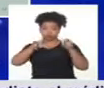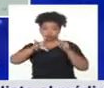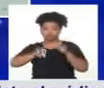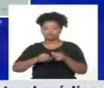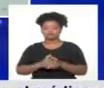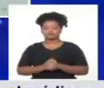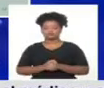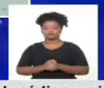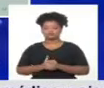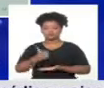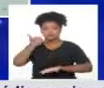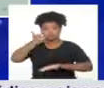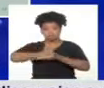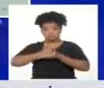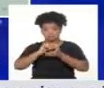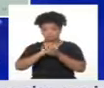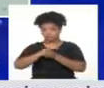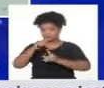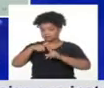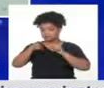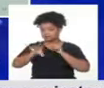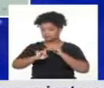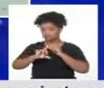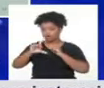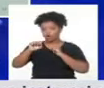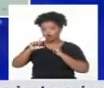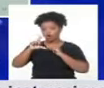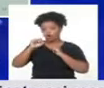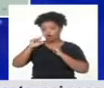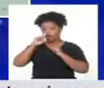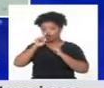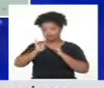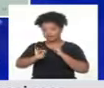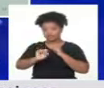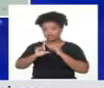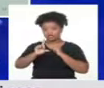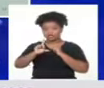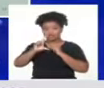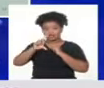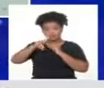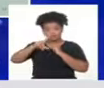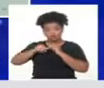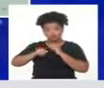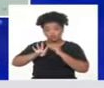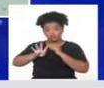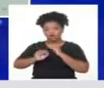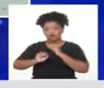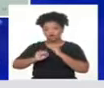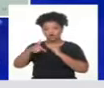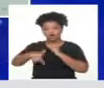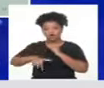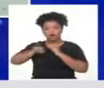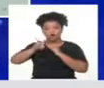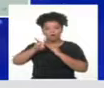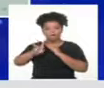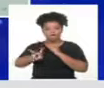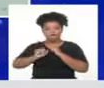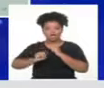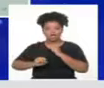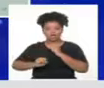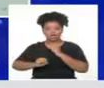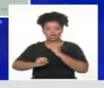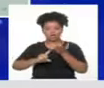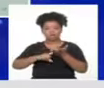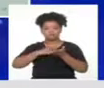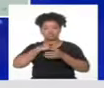Matanzas 15, Colón 7, Limonar 4, Jovellanos y Perico con 2 cada uno,